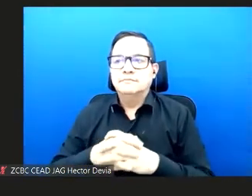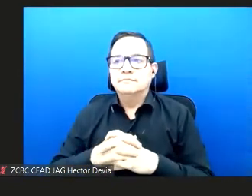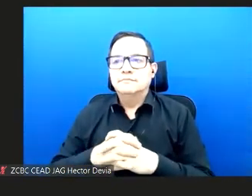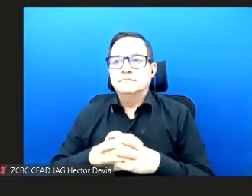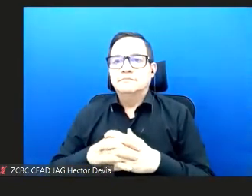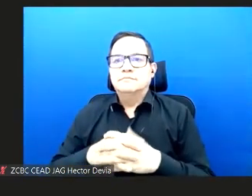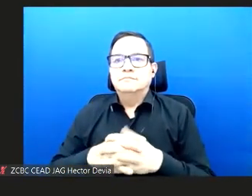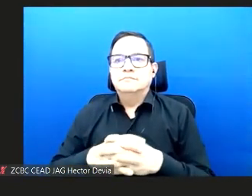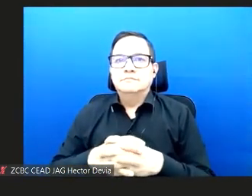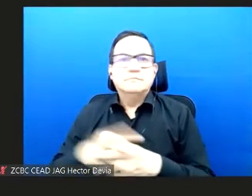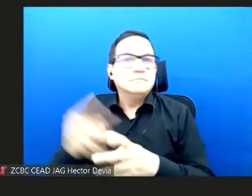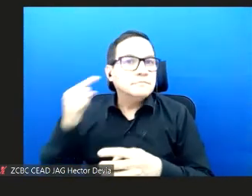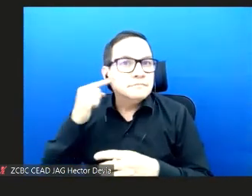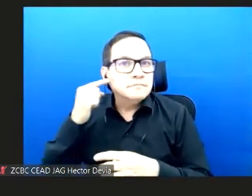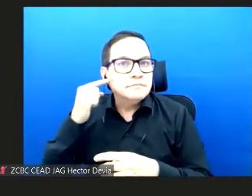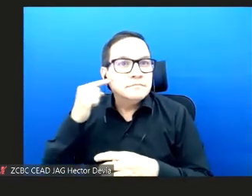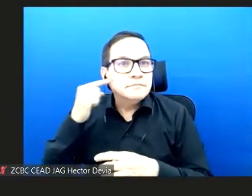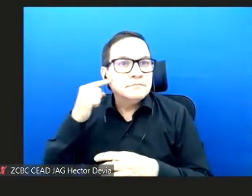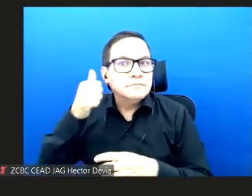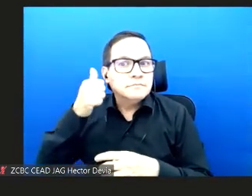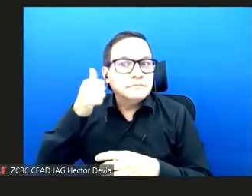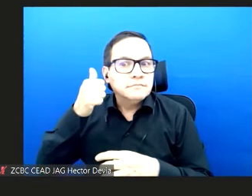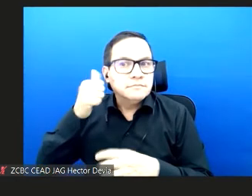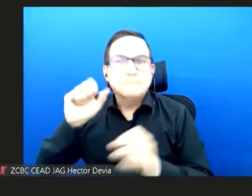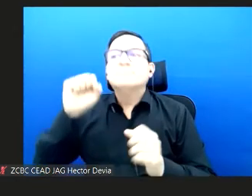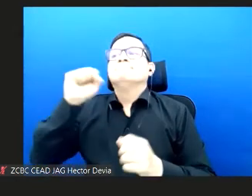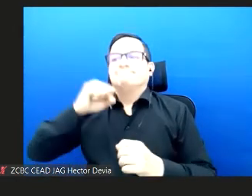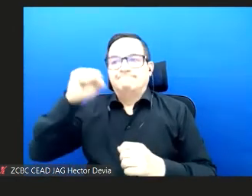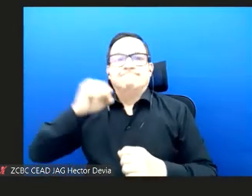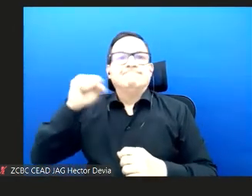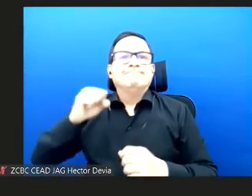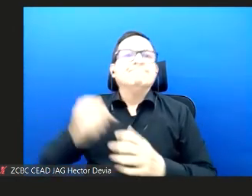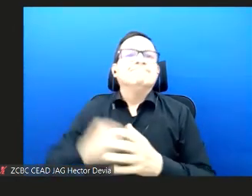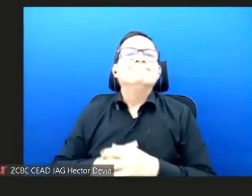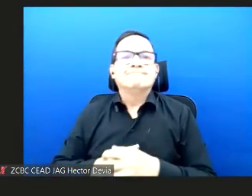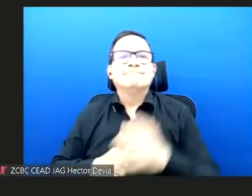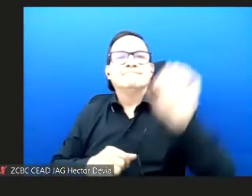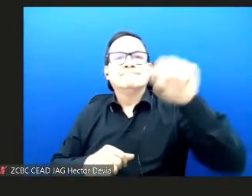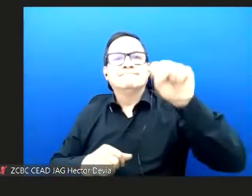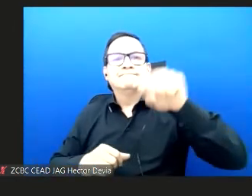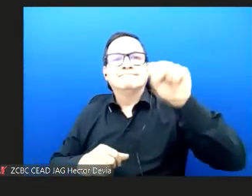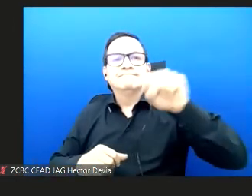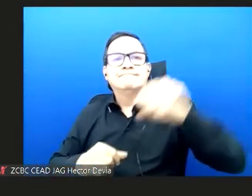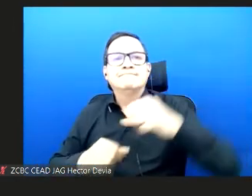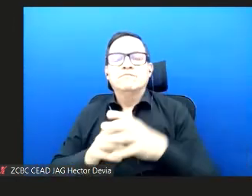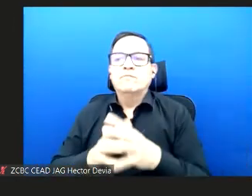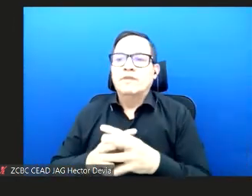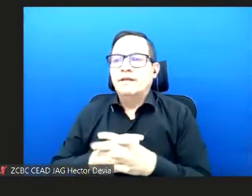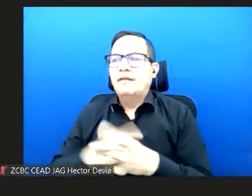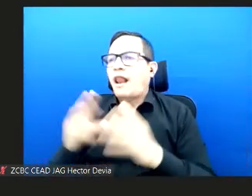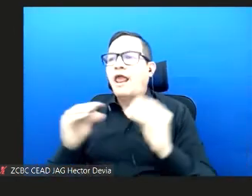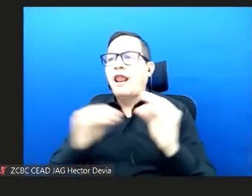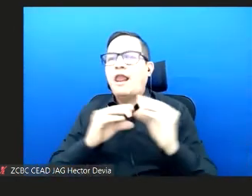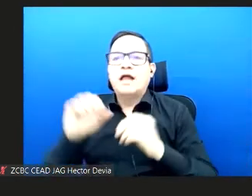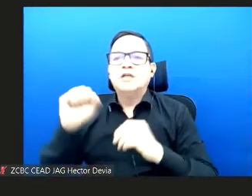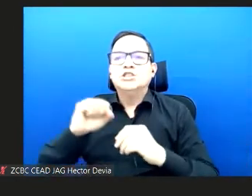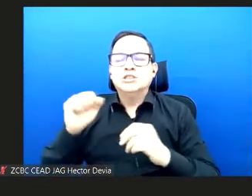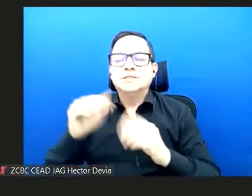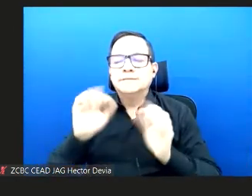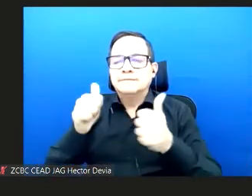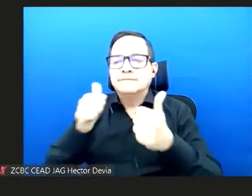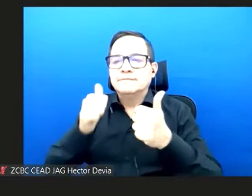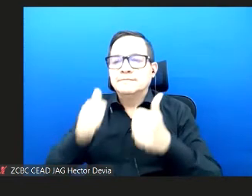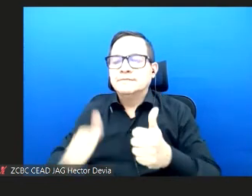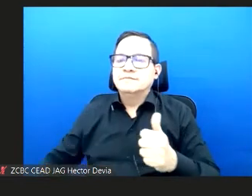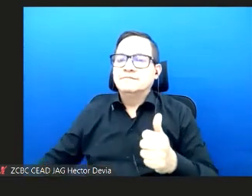Aló, aló, aló. ¿Están escuchando? Sí, Ahora sí, sí, se perdió un profe, segundo. creo que se perdió un poco. Sí, se